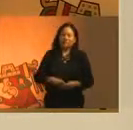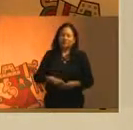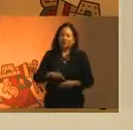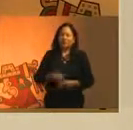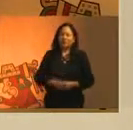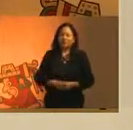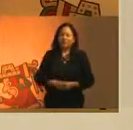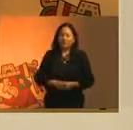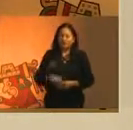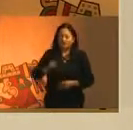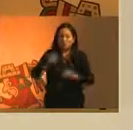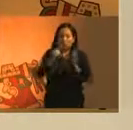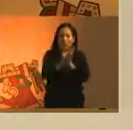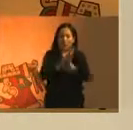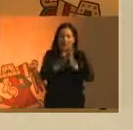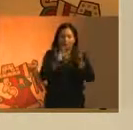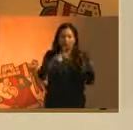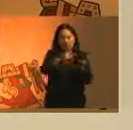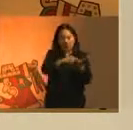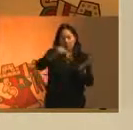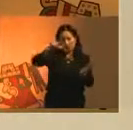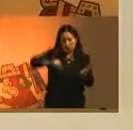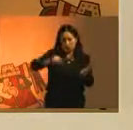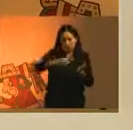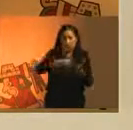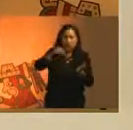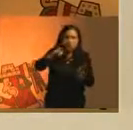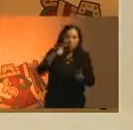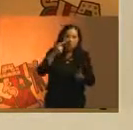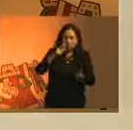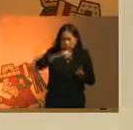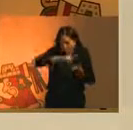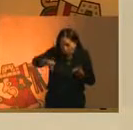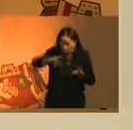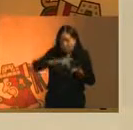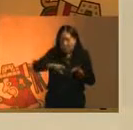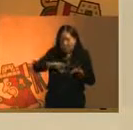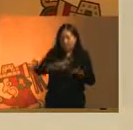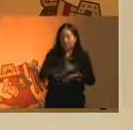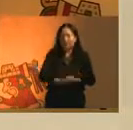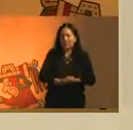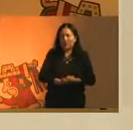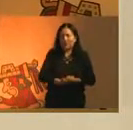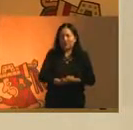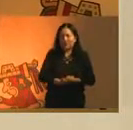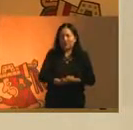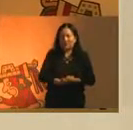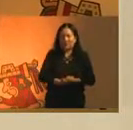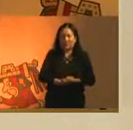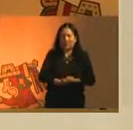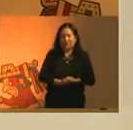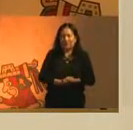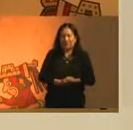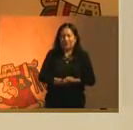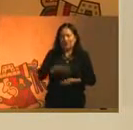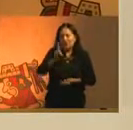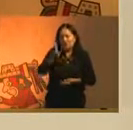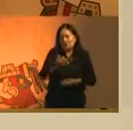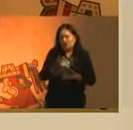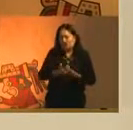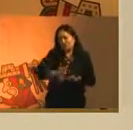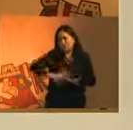no sé si el libro que estamos presentando les si lo compran se ahorraron y si y si tienen un salario